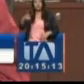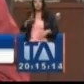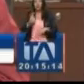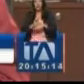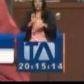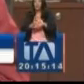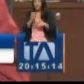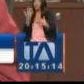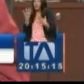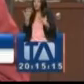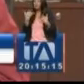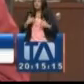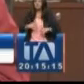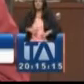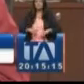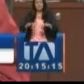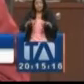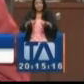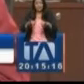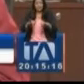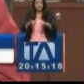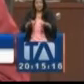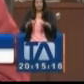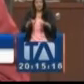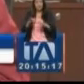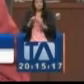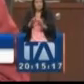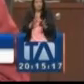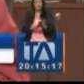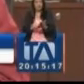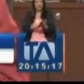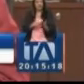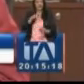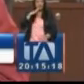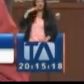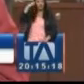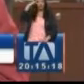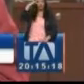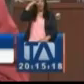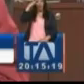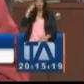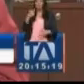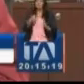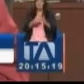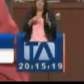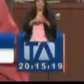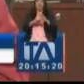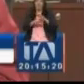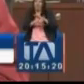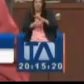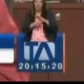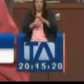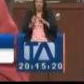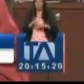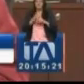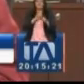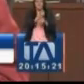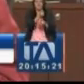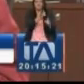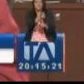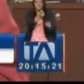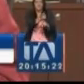ecuatorianos queremos que sigan el proyecto del correísmo, que ha significado corrupción, autoritarismo,